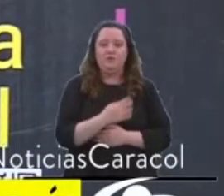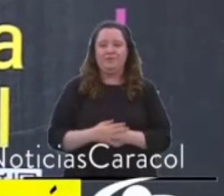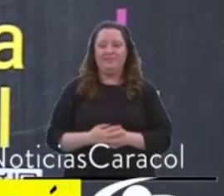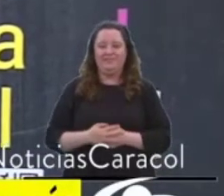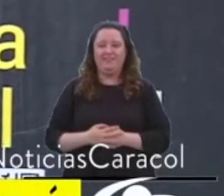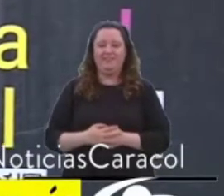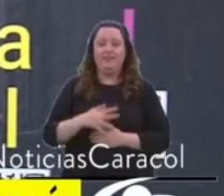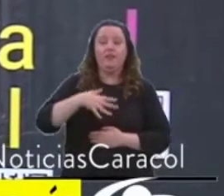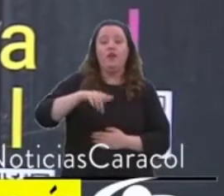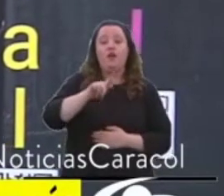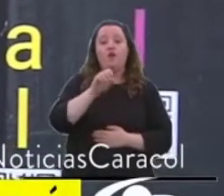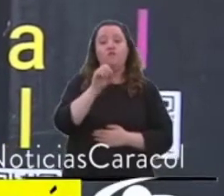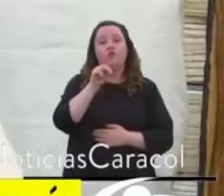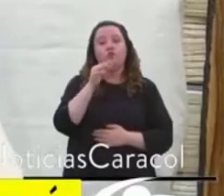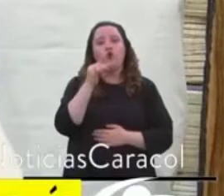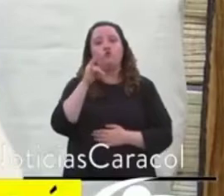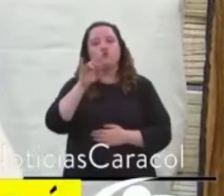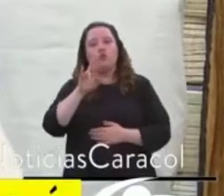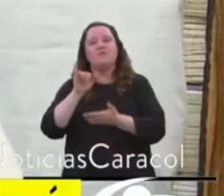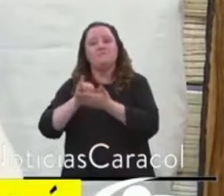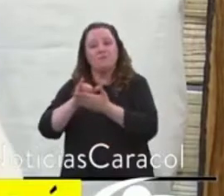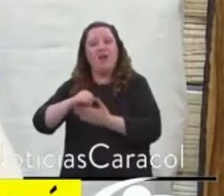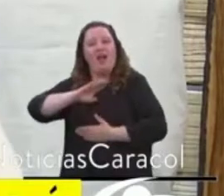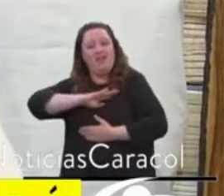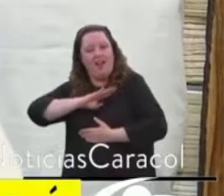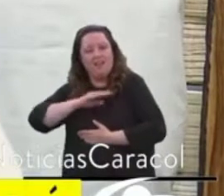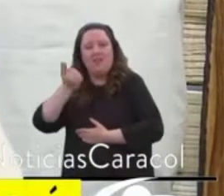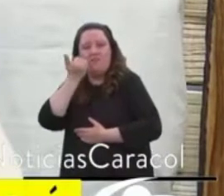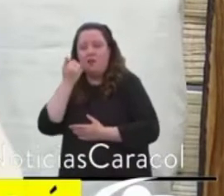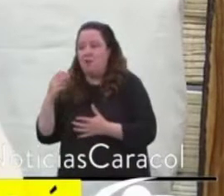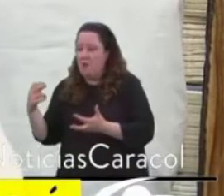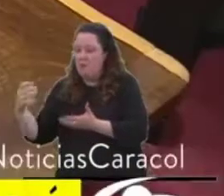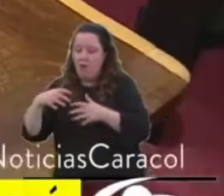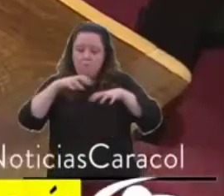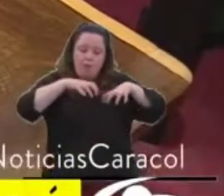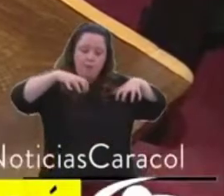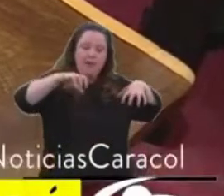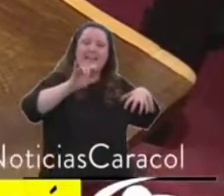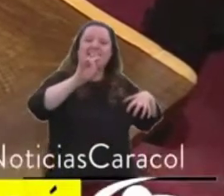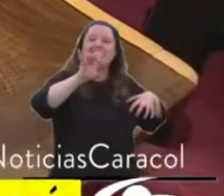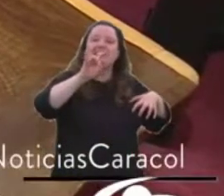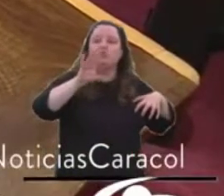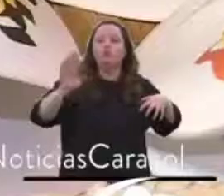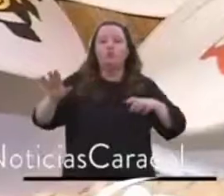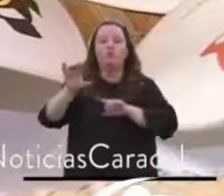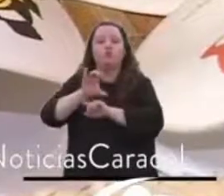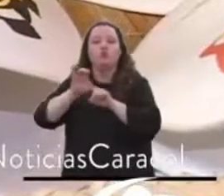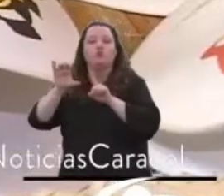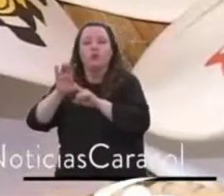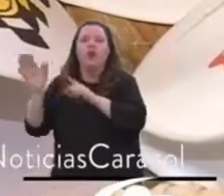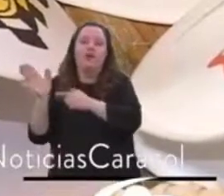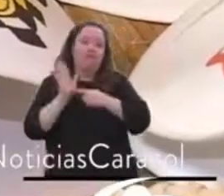Santander. Fontur, la alcaldía de Barranca Bermeja, entre otros, reunieron 15 stands que representarán la cultura de los barranqueños.